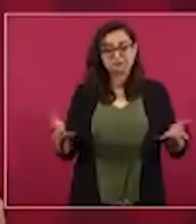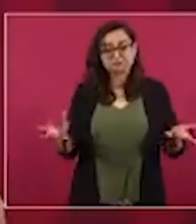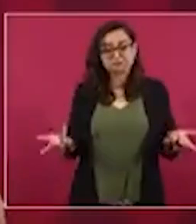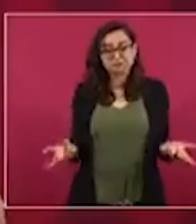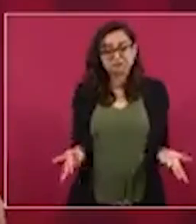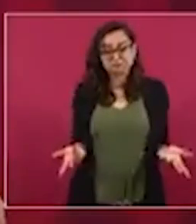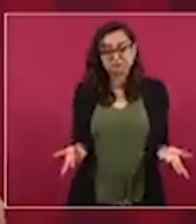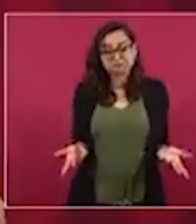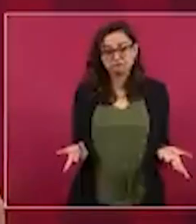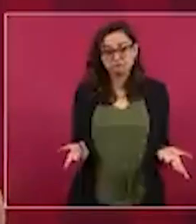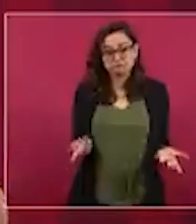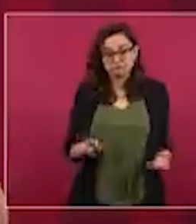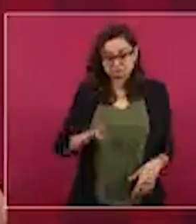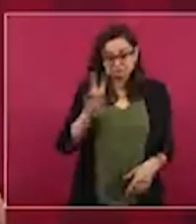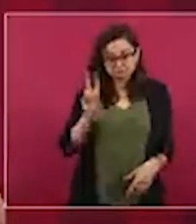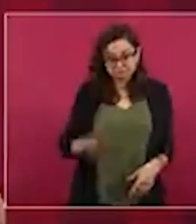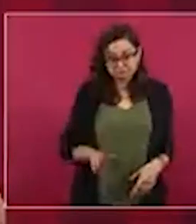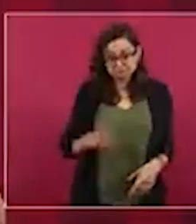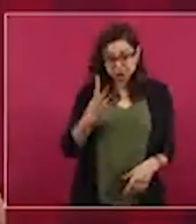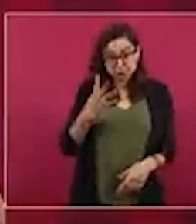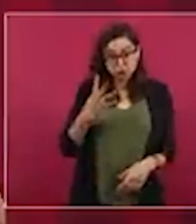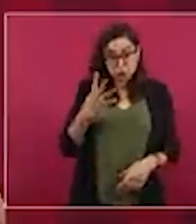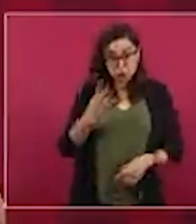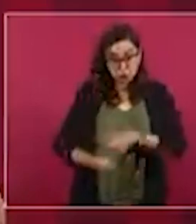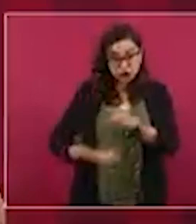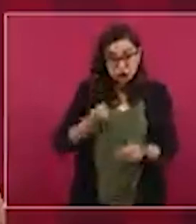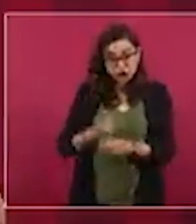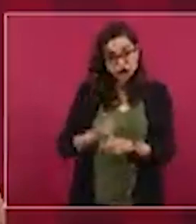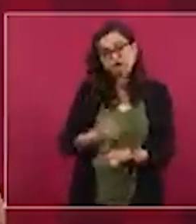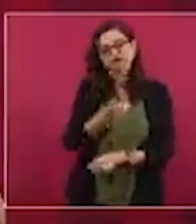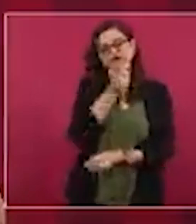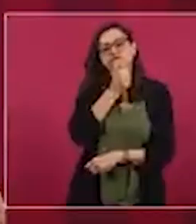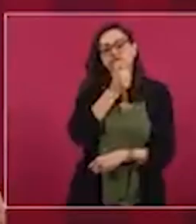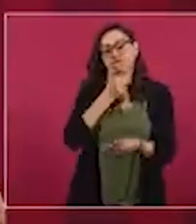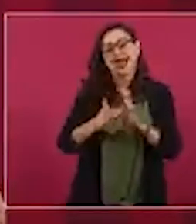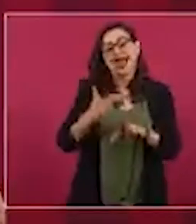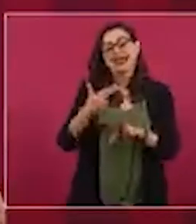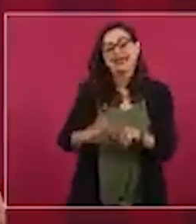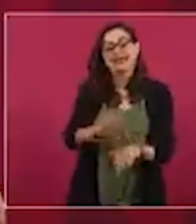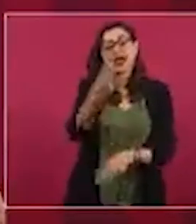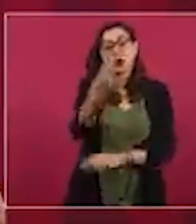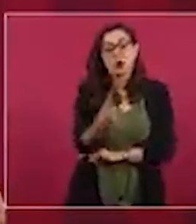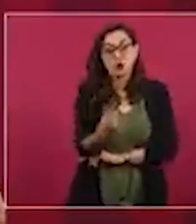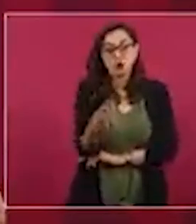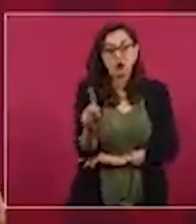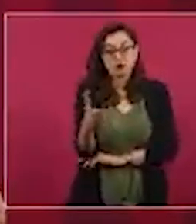a cumplir 4 años de gobierno hasta el primero de diciembre.